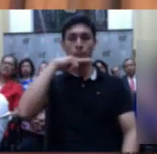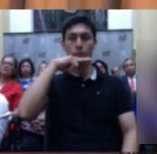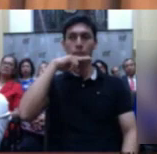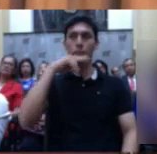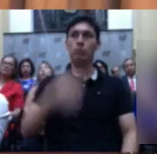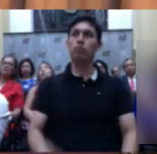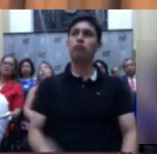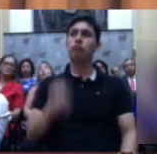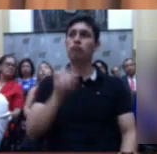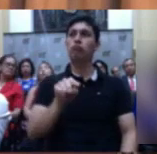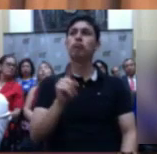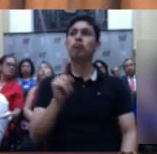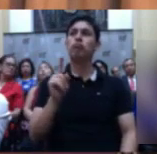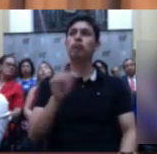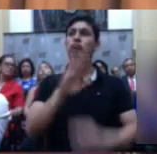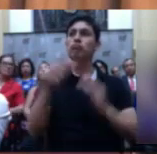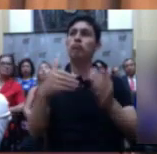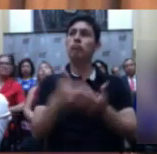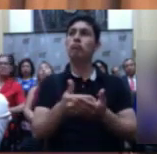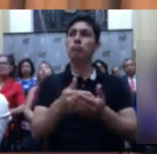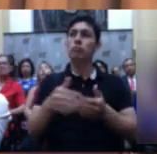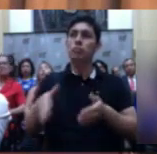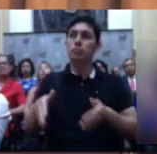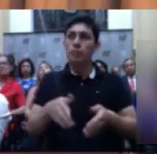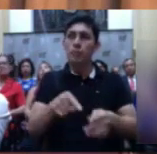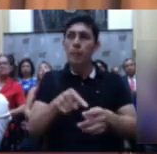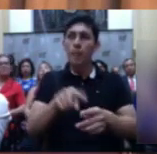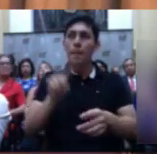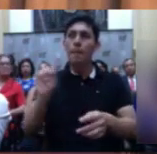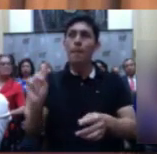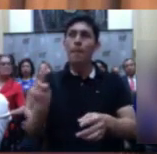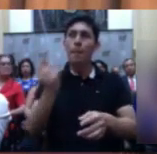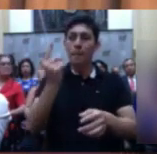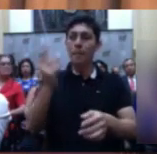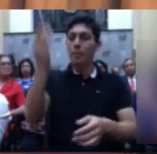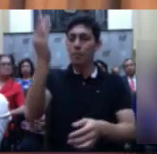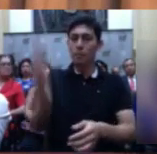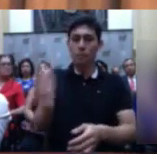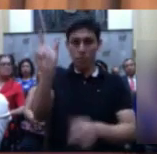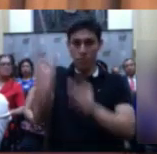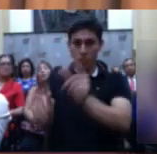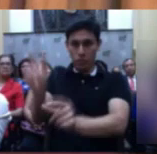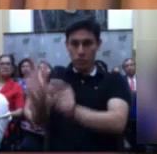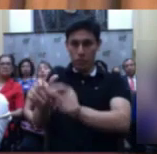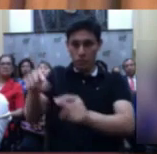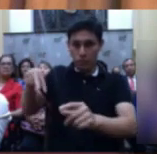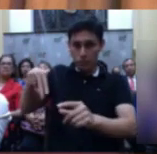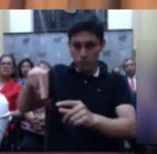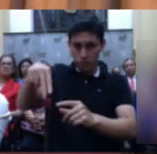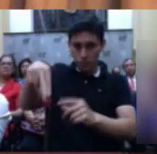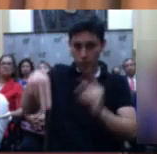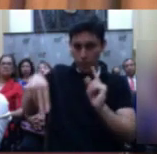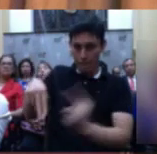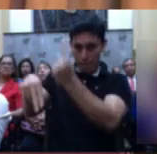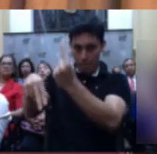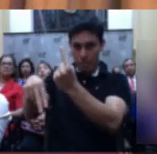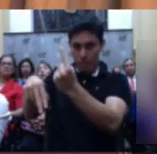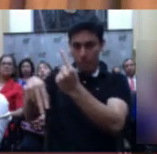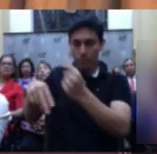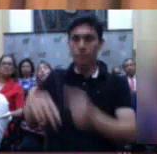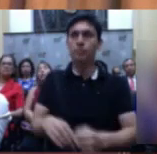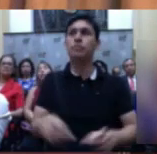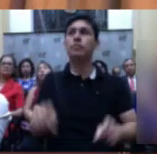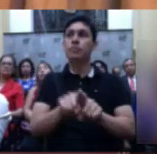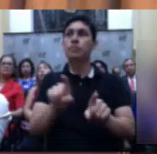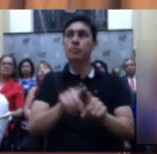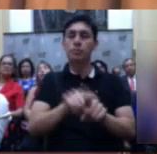jerarquía modal que priorice al peatón por encima de los vehículos, con recuperación de los espacios